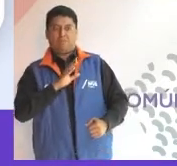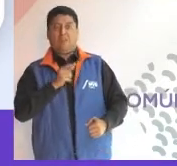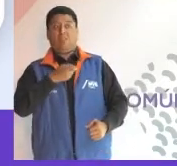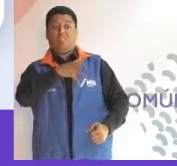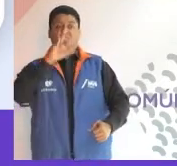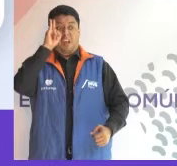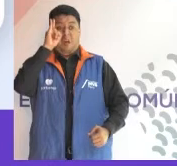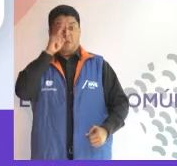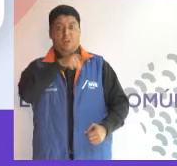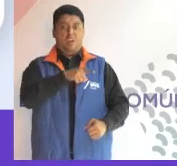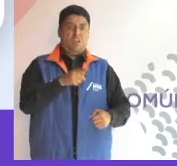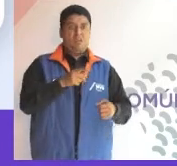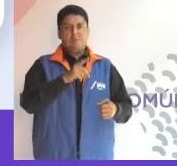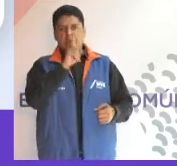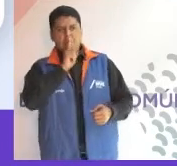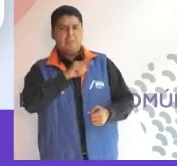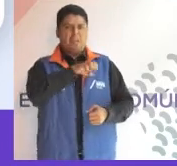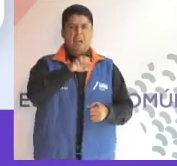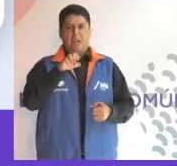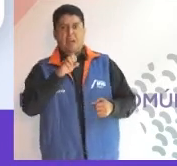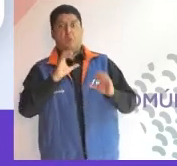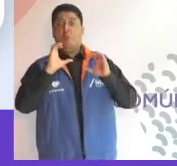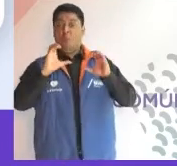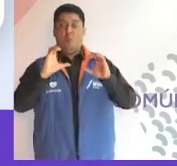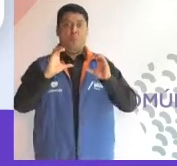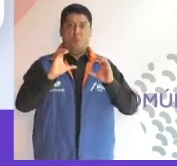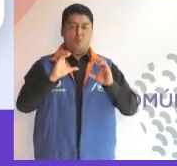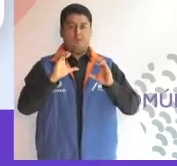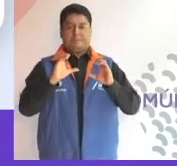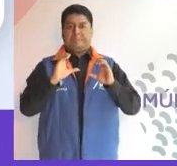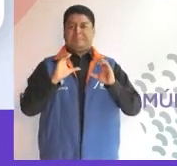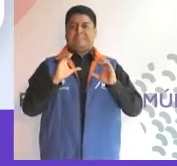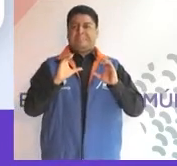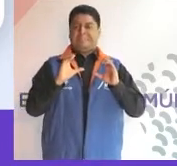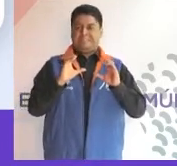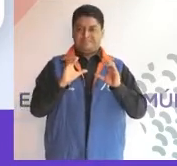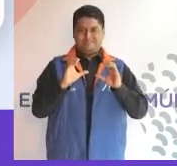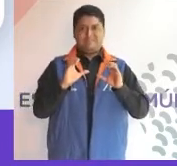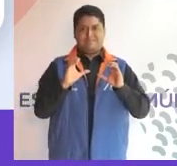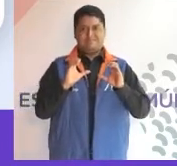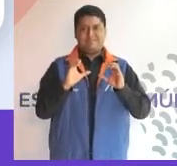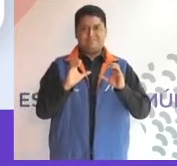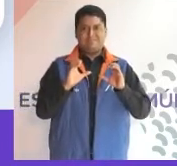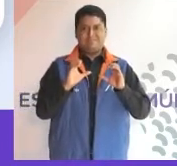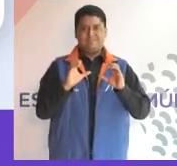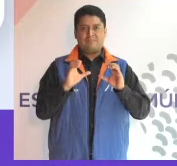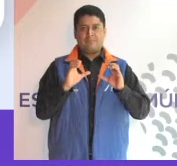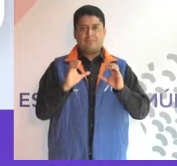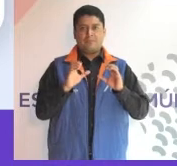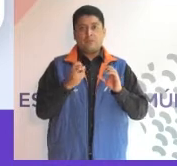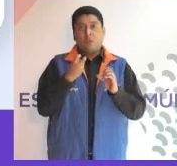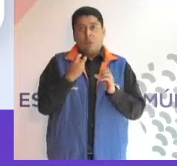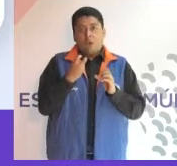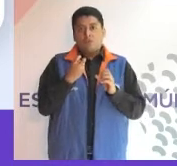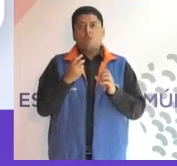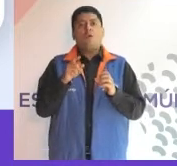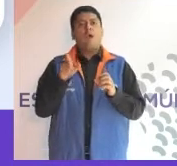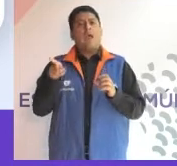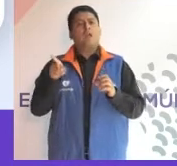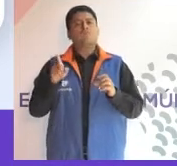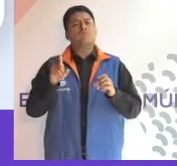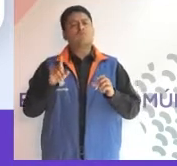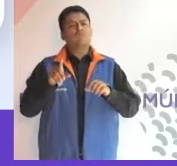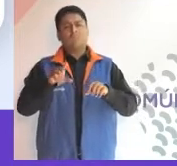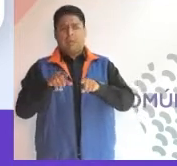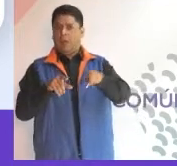y no solo eso, sino que le creó estructuras paralelas de movilización personal con él. Entonces tenían una cosa